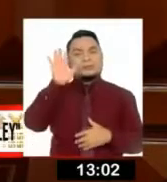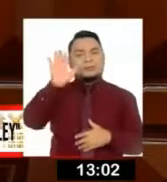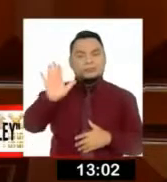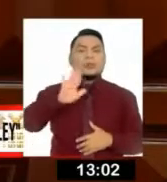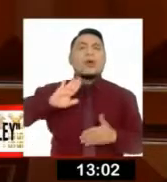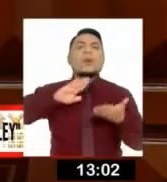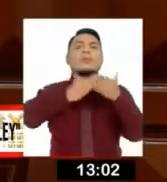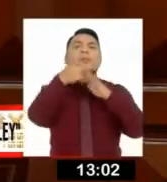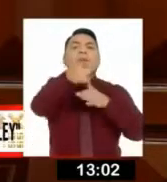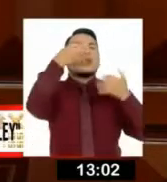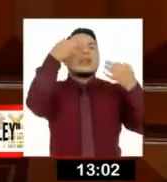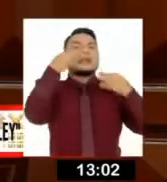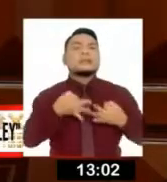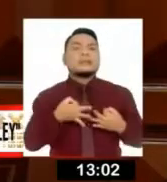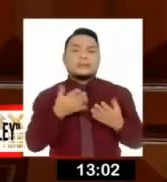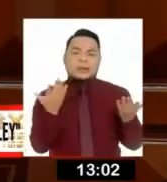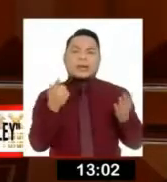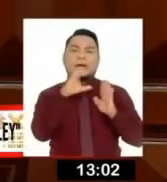lo que el pueblo decida.